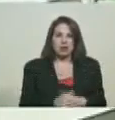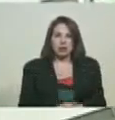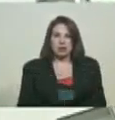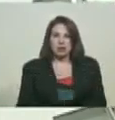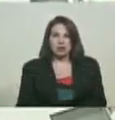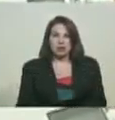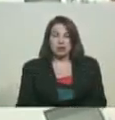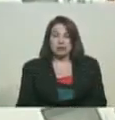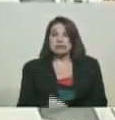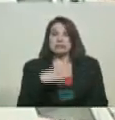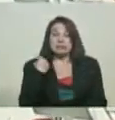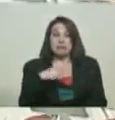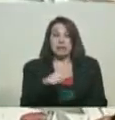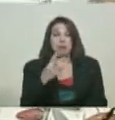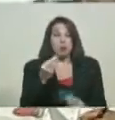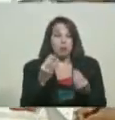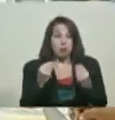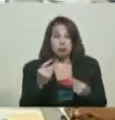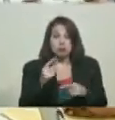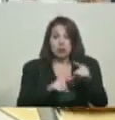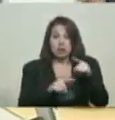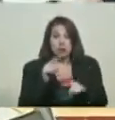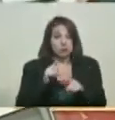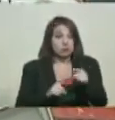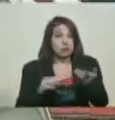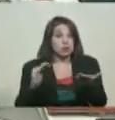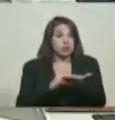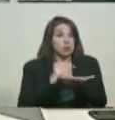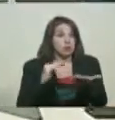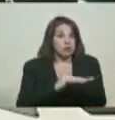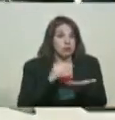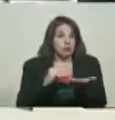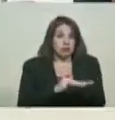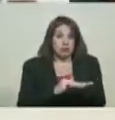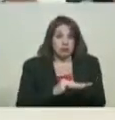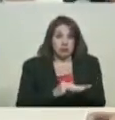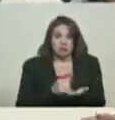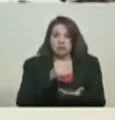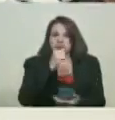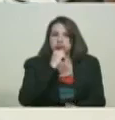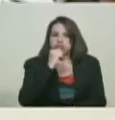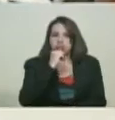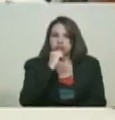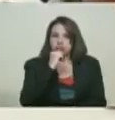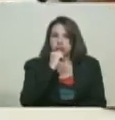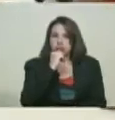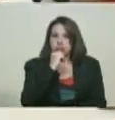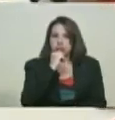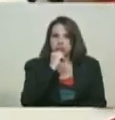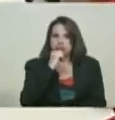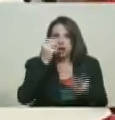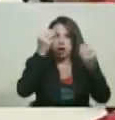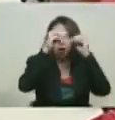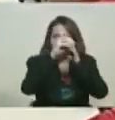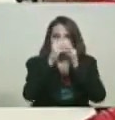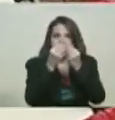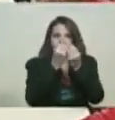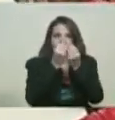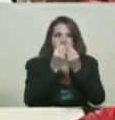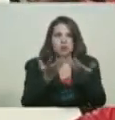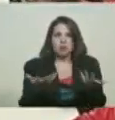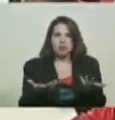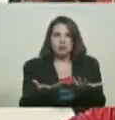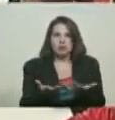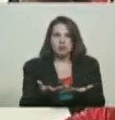si tenemos tantas cosas que resolver y hacer quién puede estar de acuerdo en la confrontación en la violencia en la